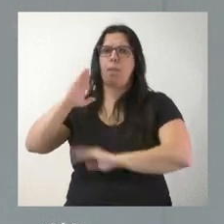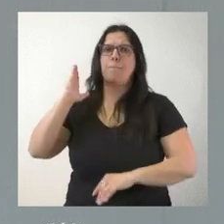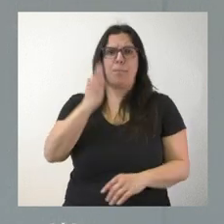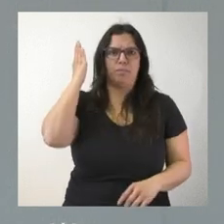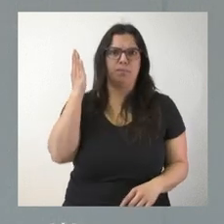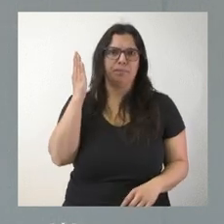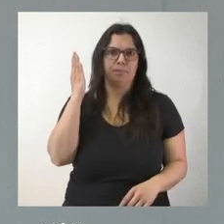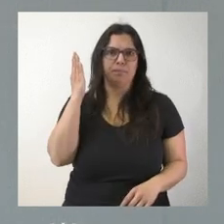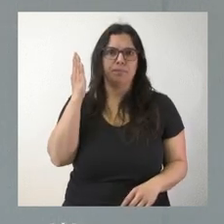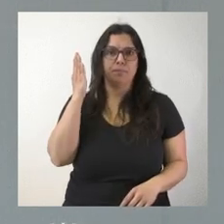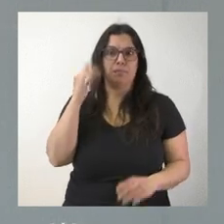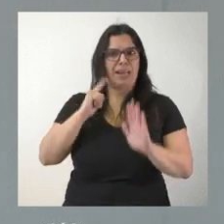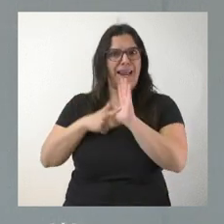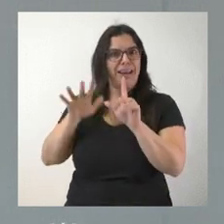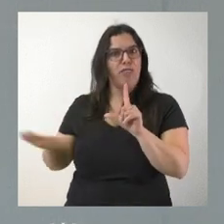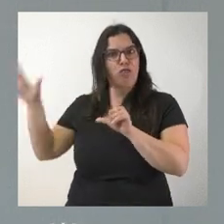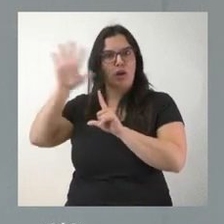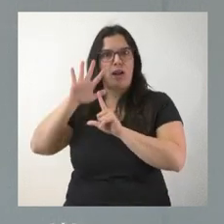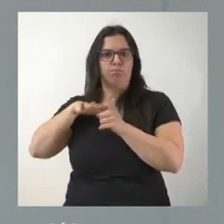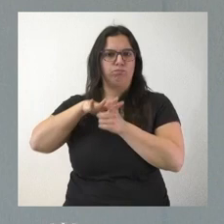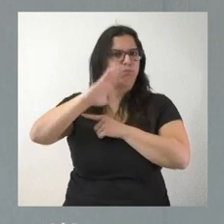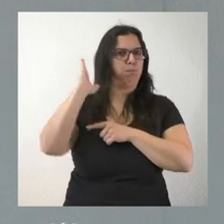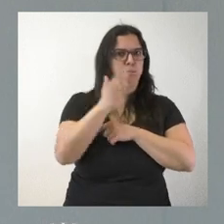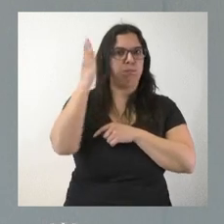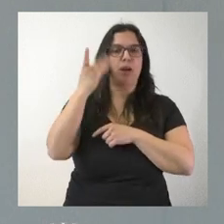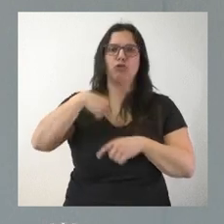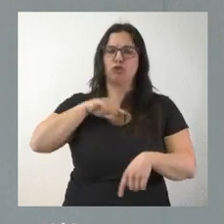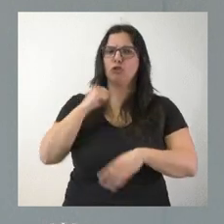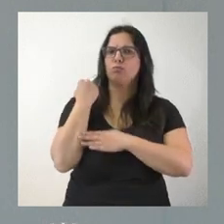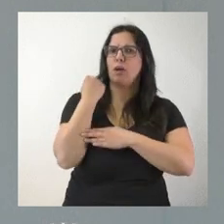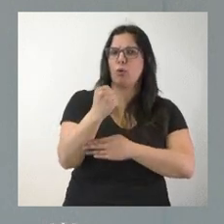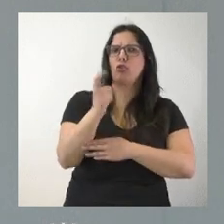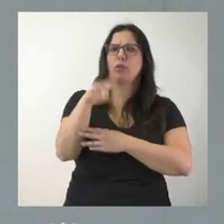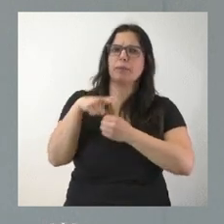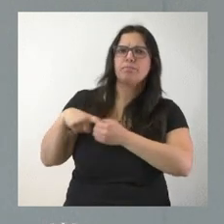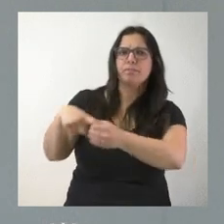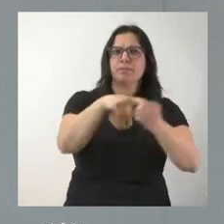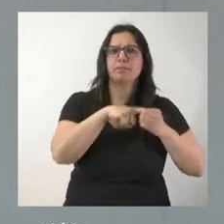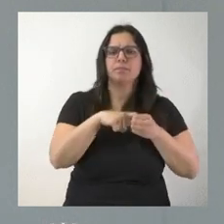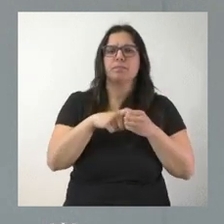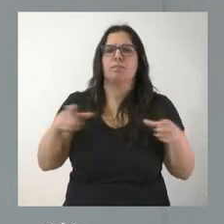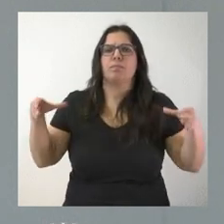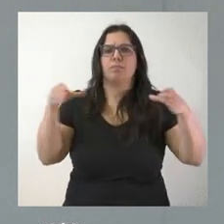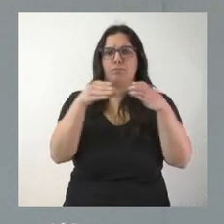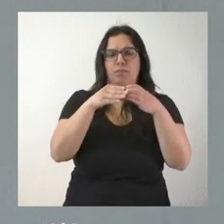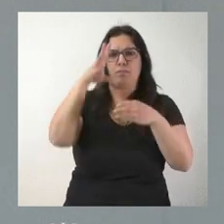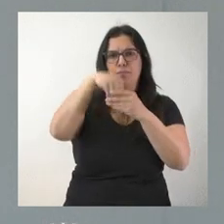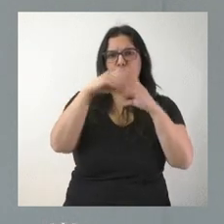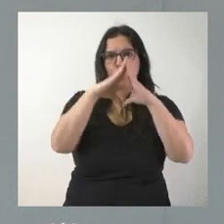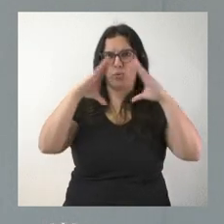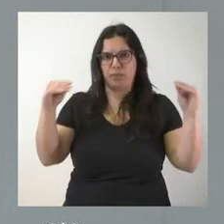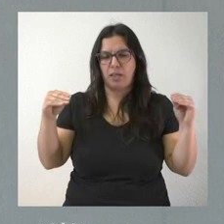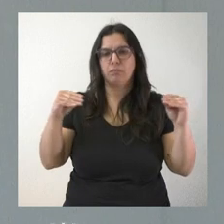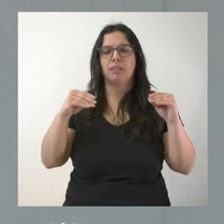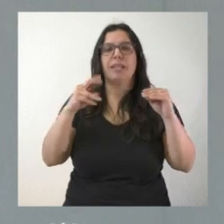esta ley de ámbito nacional nosotros mostramos nuestro apoyo y nuestra solidaridad a toda la comunidad Universitaria a